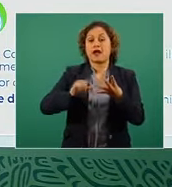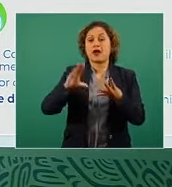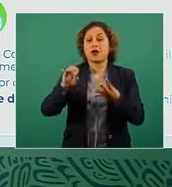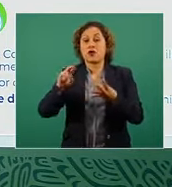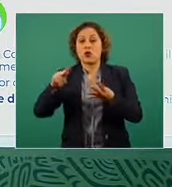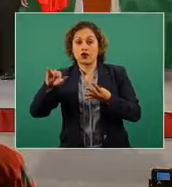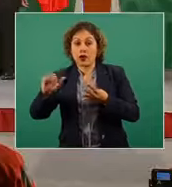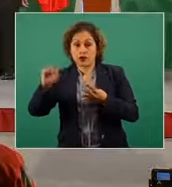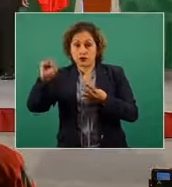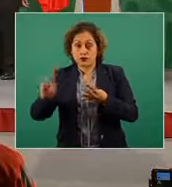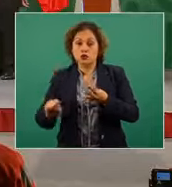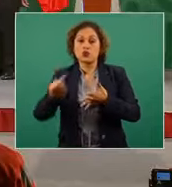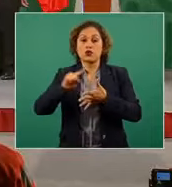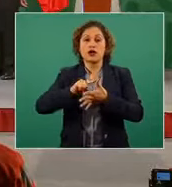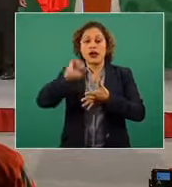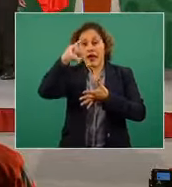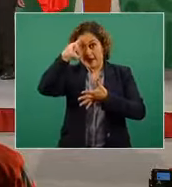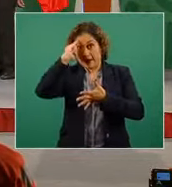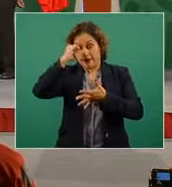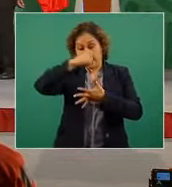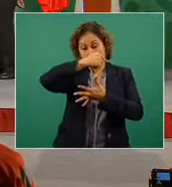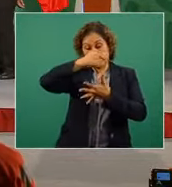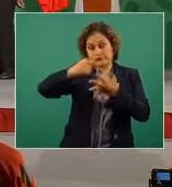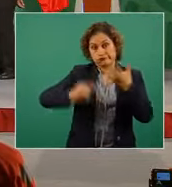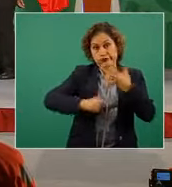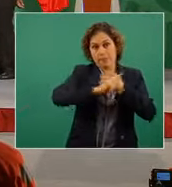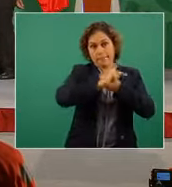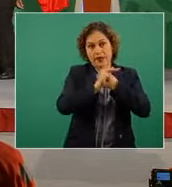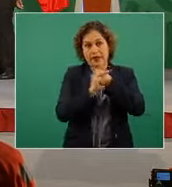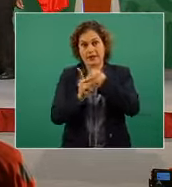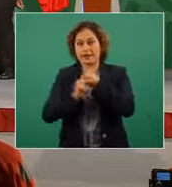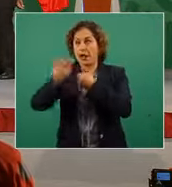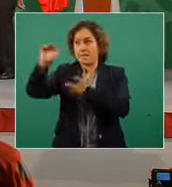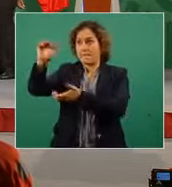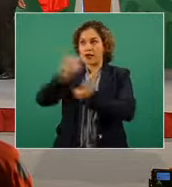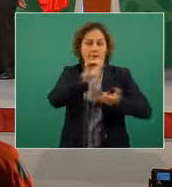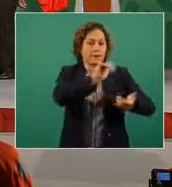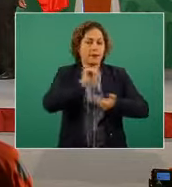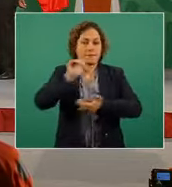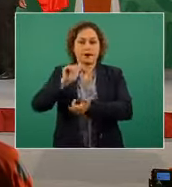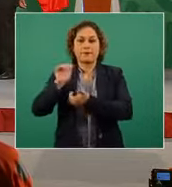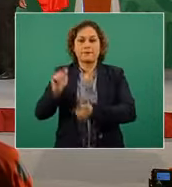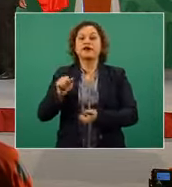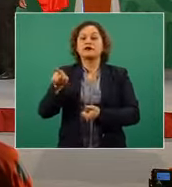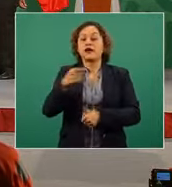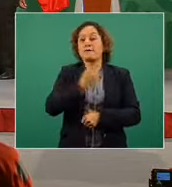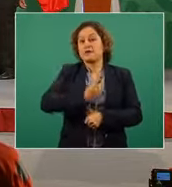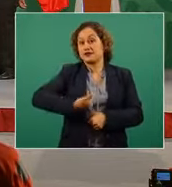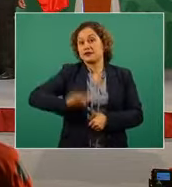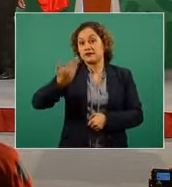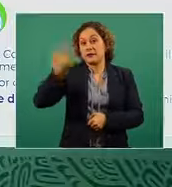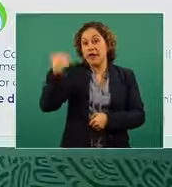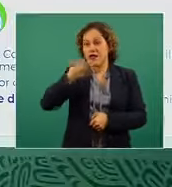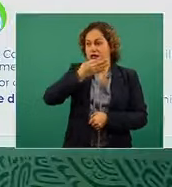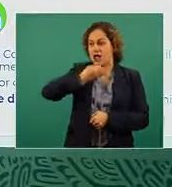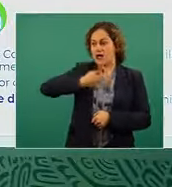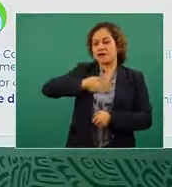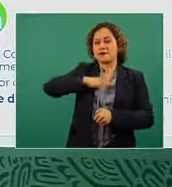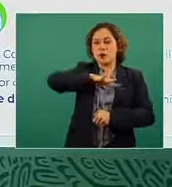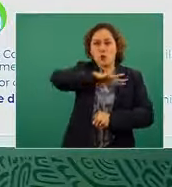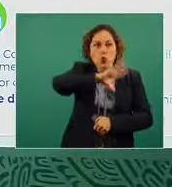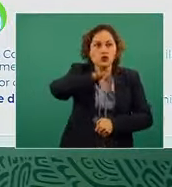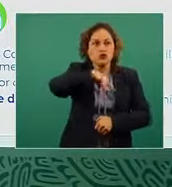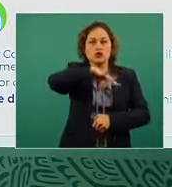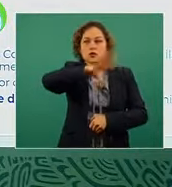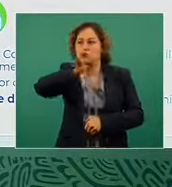India. Y todo eso es lo que estamos haciendo, por eso es la orden que nos dio el presidente. Búsquenlo en todos los países que lo estén